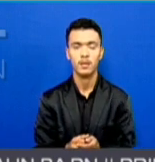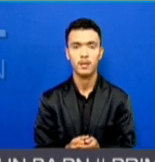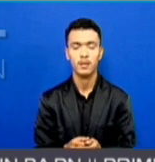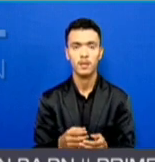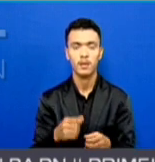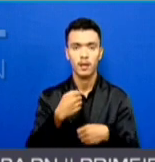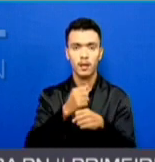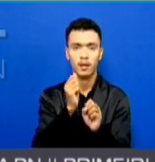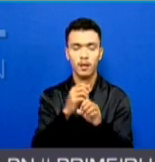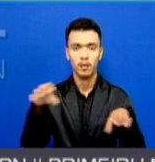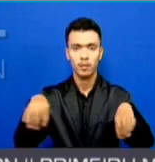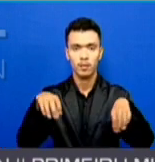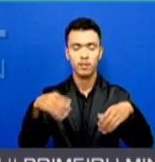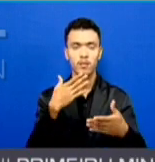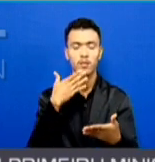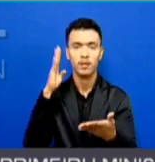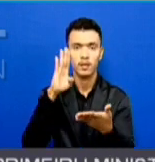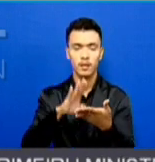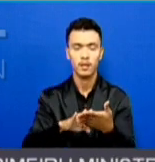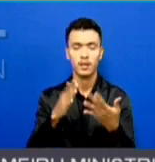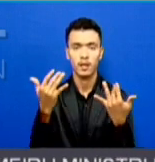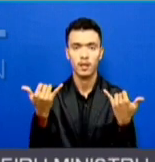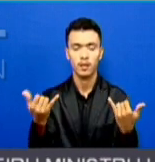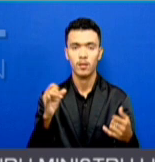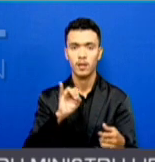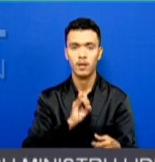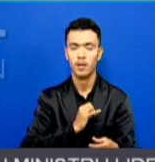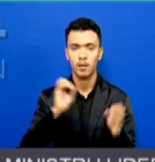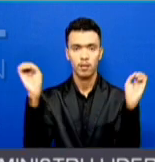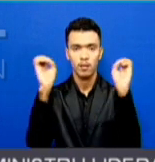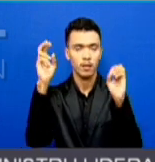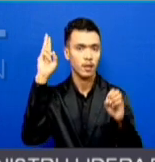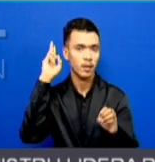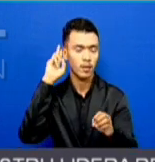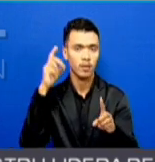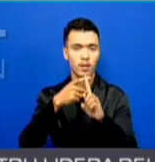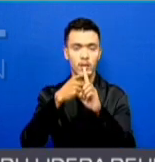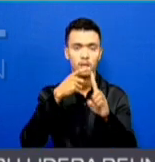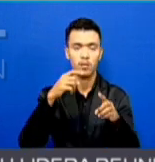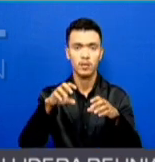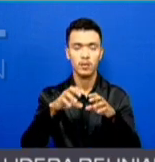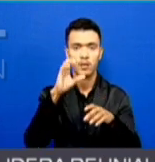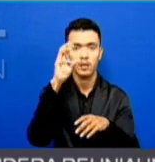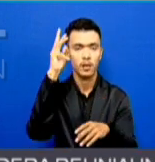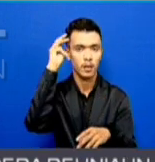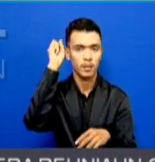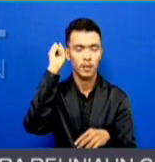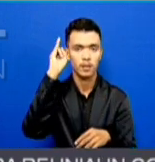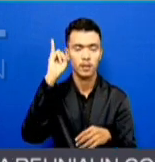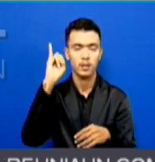dia nebe ate agora de au la rora de informasi halu sa to poin dawa pagamento bai